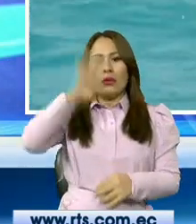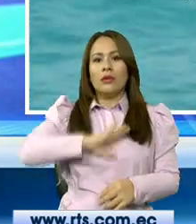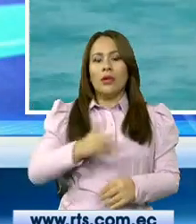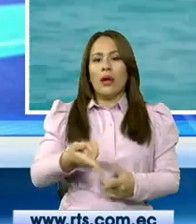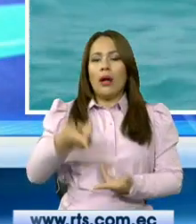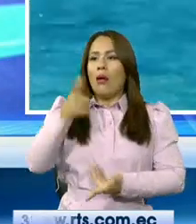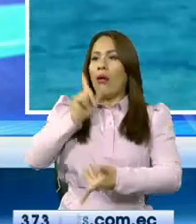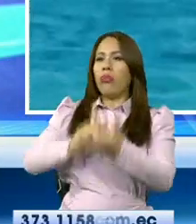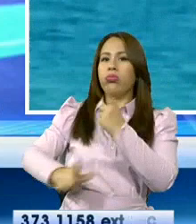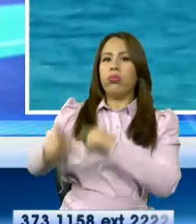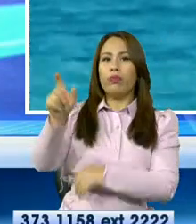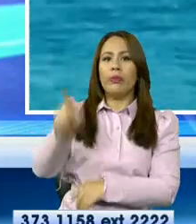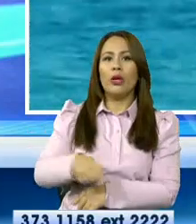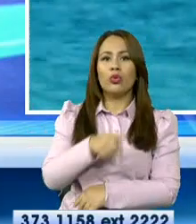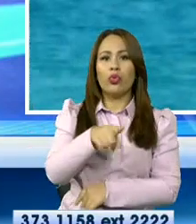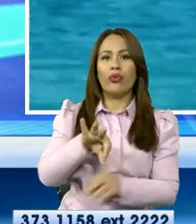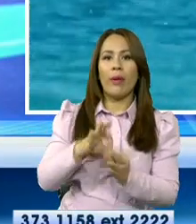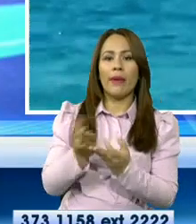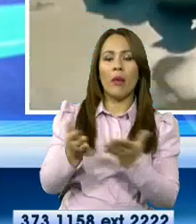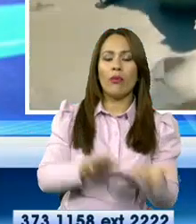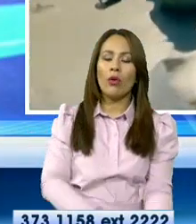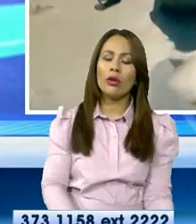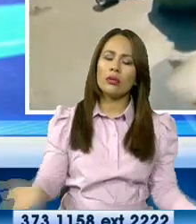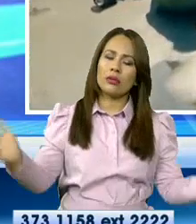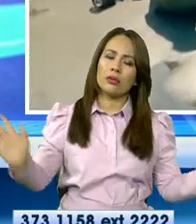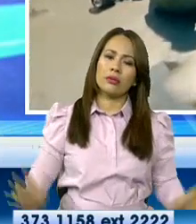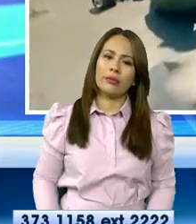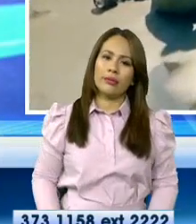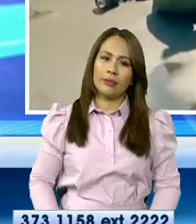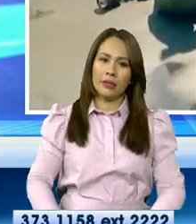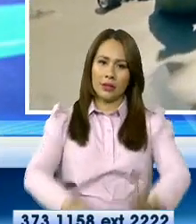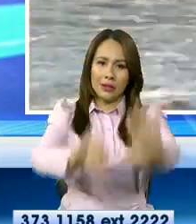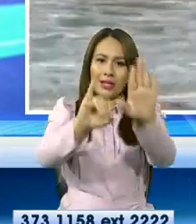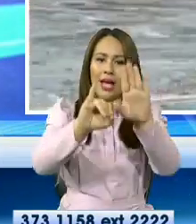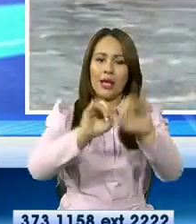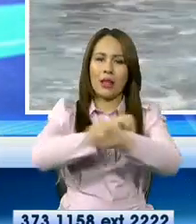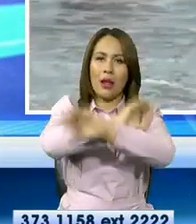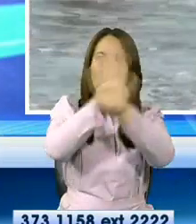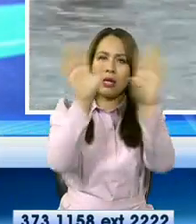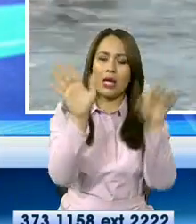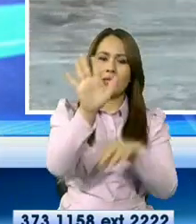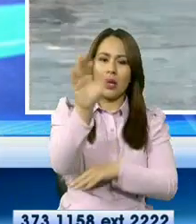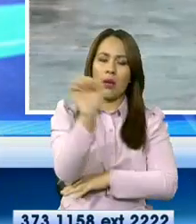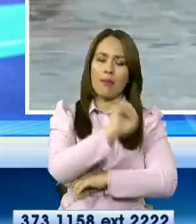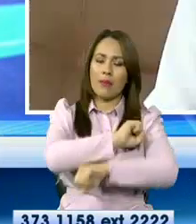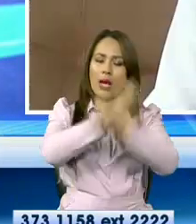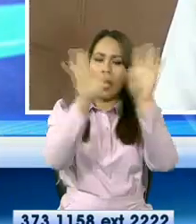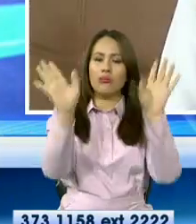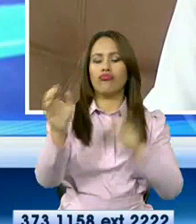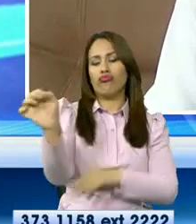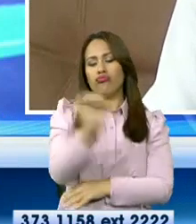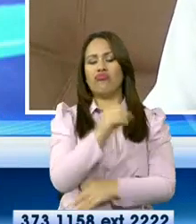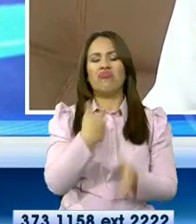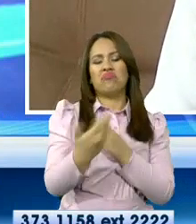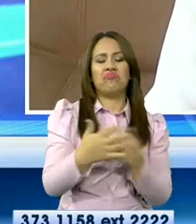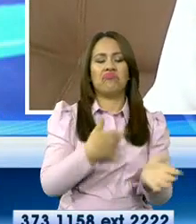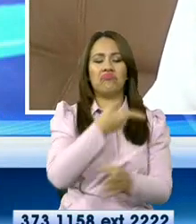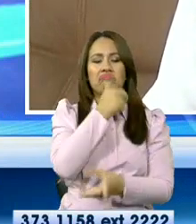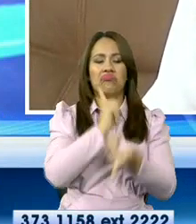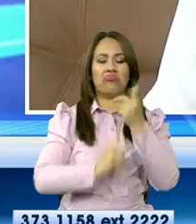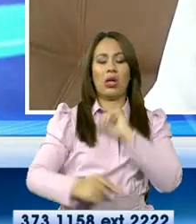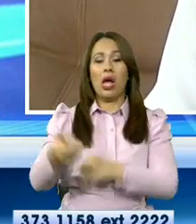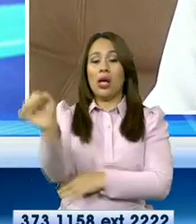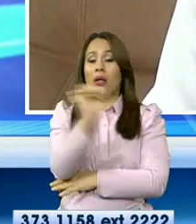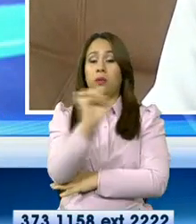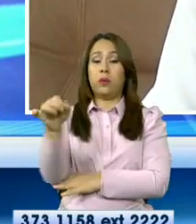los tragazos, malanochó y a las 6 de la mañana o 5 de la mañana sale a conducir su vehículo y de paso a toda